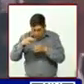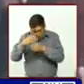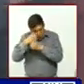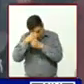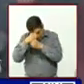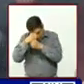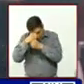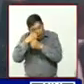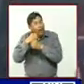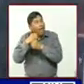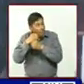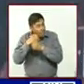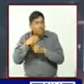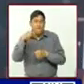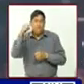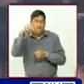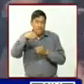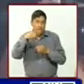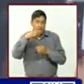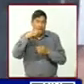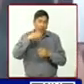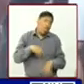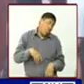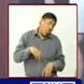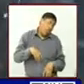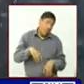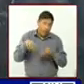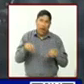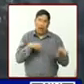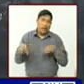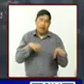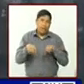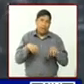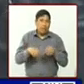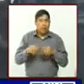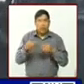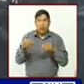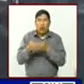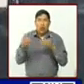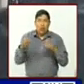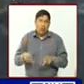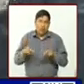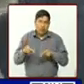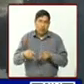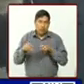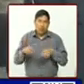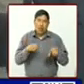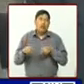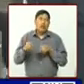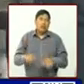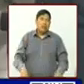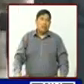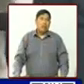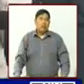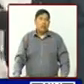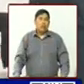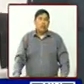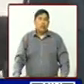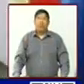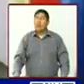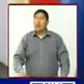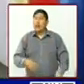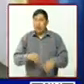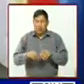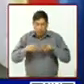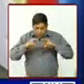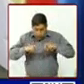usaban para delinquir y bueno, hacer dormir a sus víctimas y cometer sus delitos. En